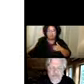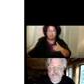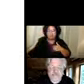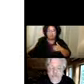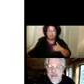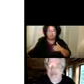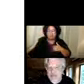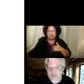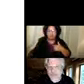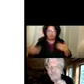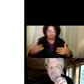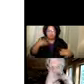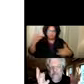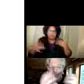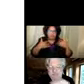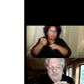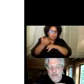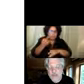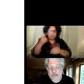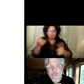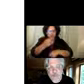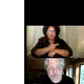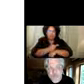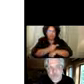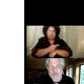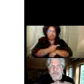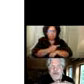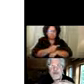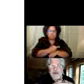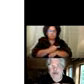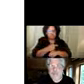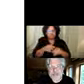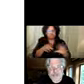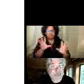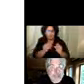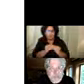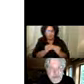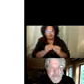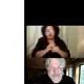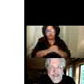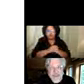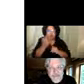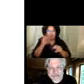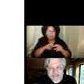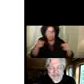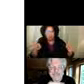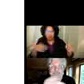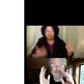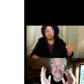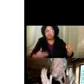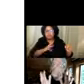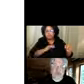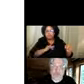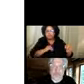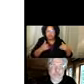Pero he estado emocionadísimo este último par de días en preparar este seminario web